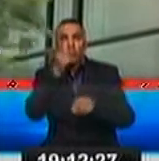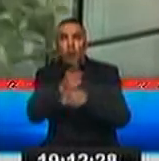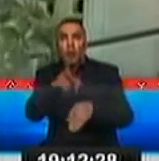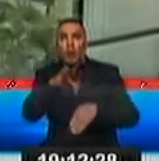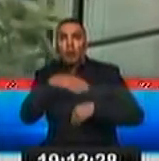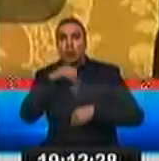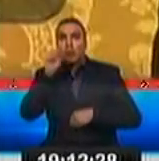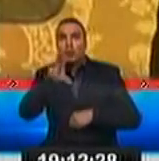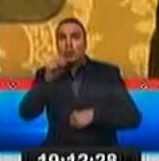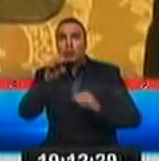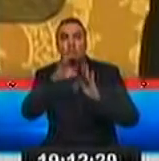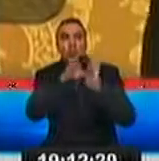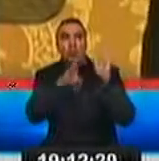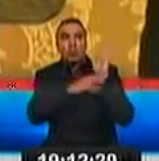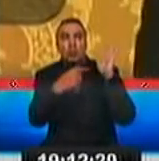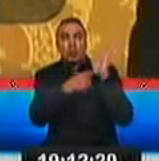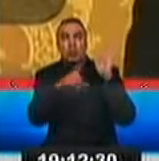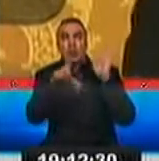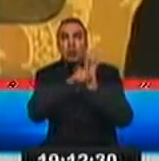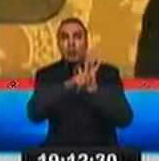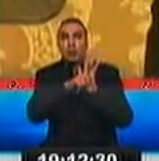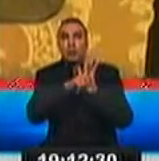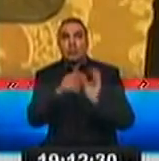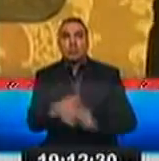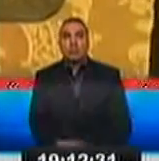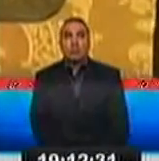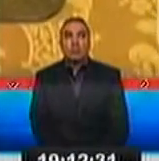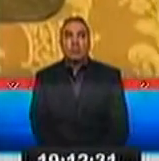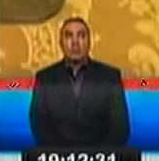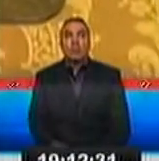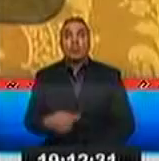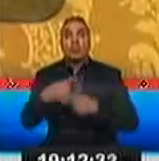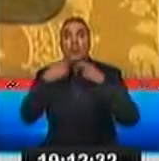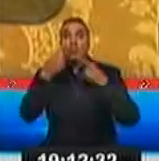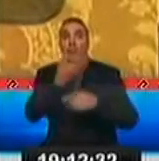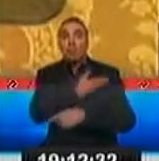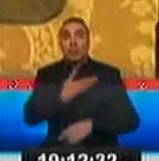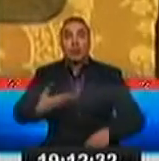disposiciones constitucionales y legales de esas declaratorias emitidas por la